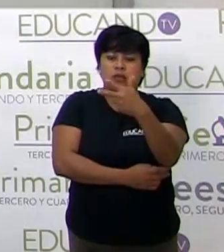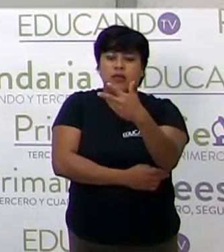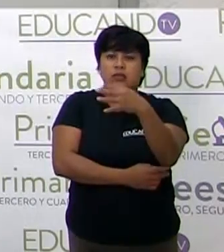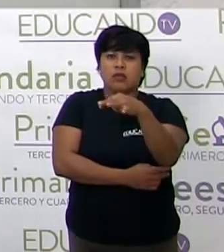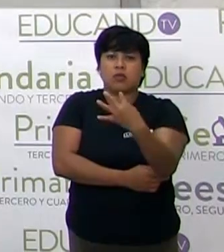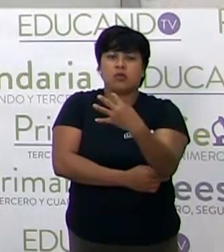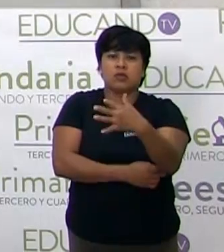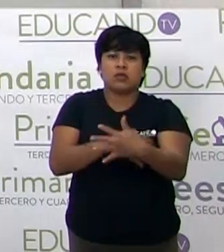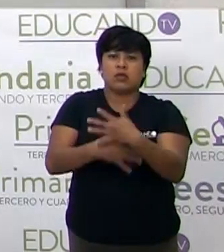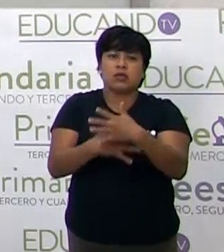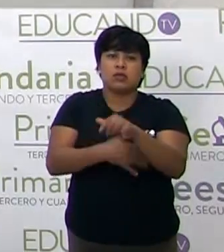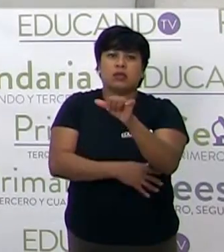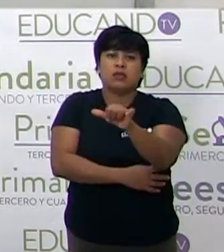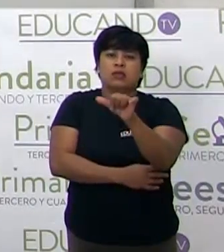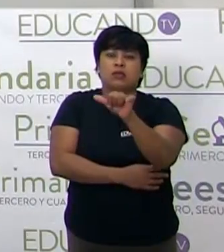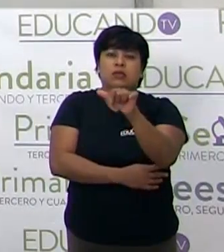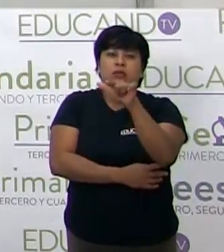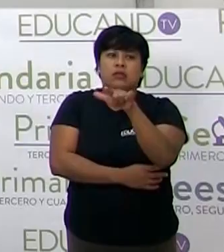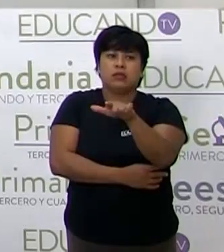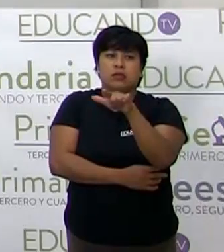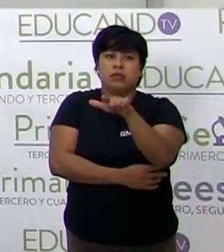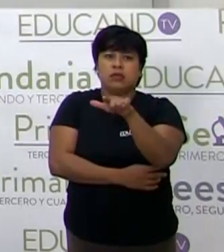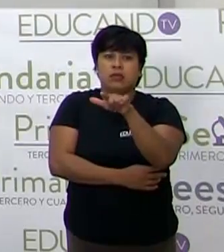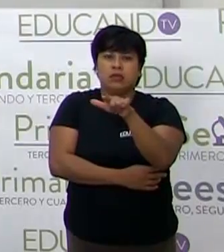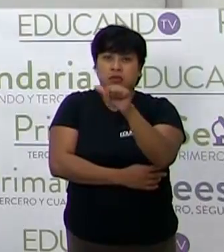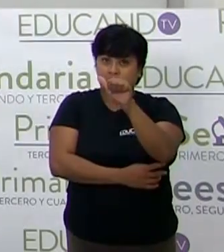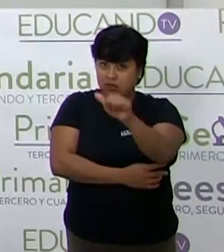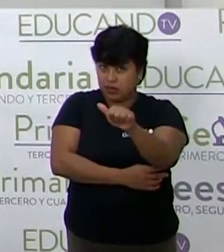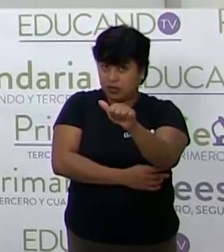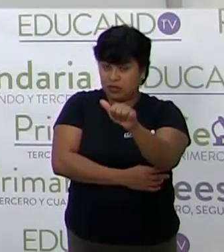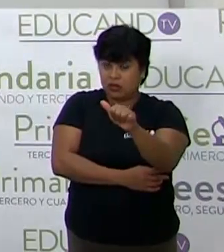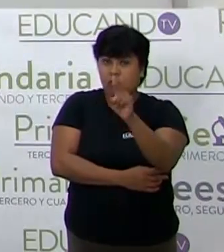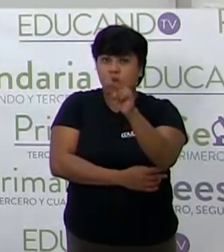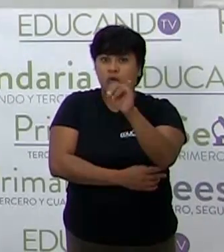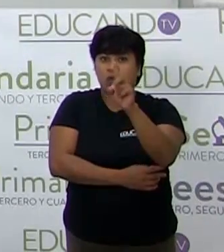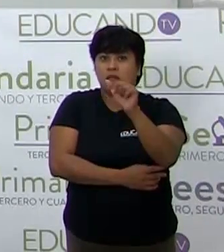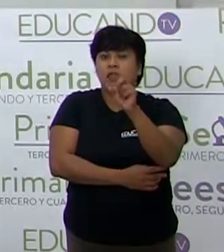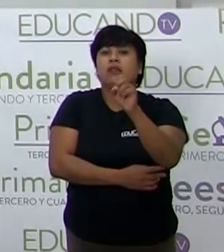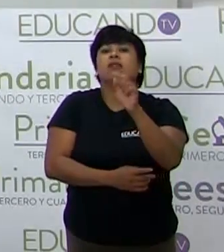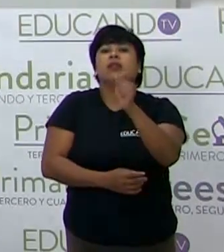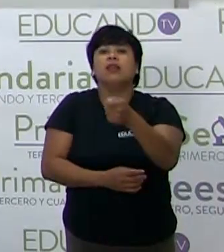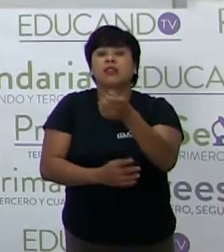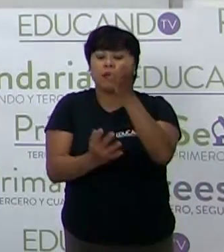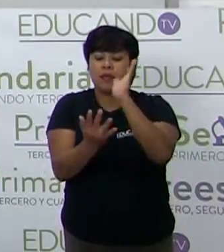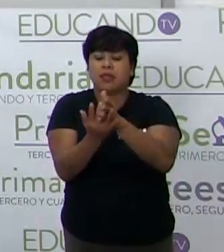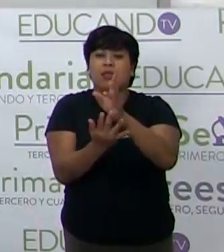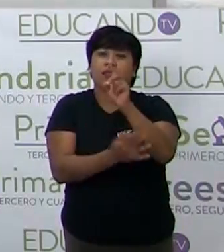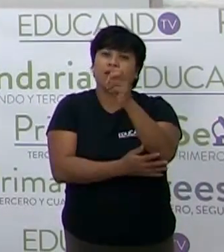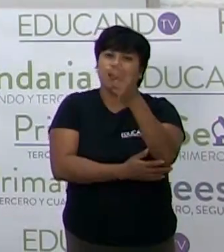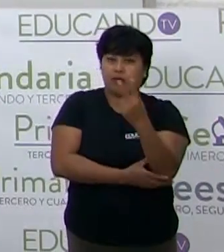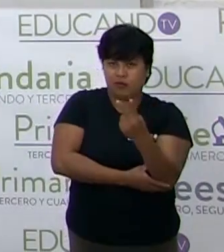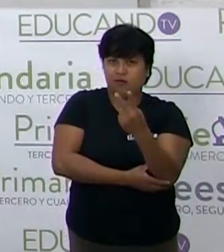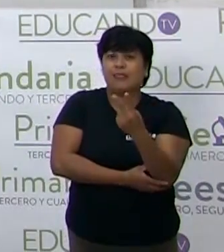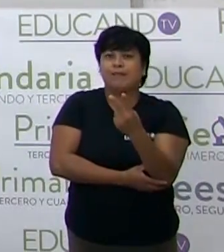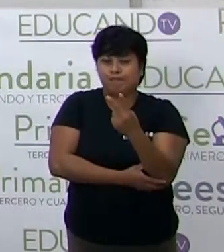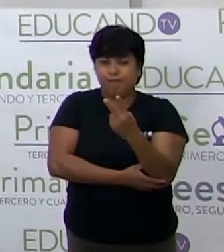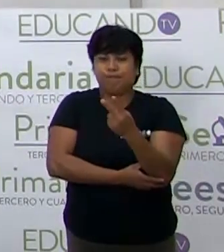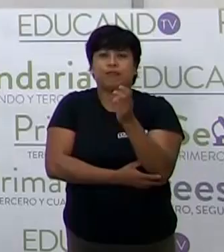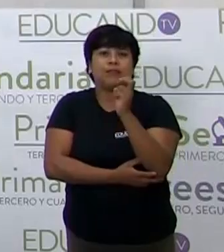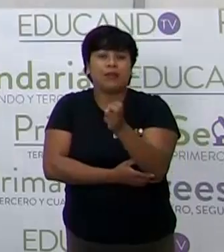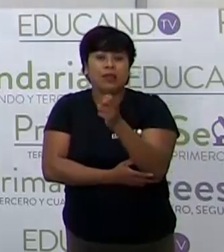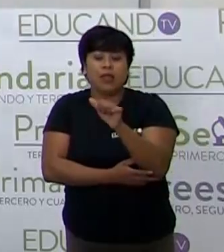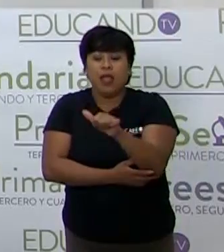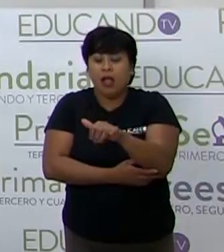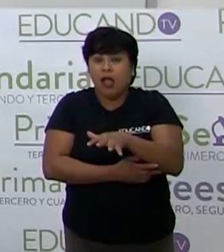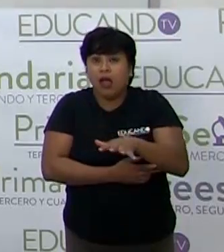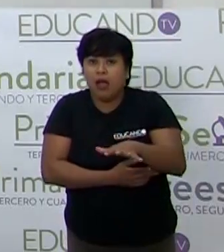12, 13, 14, 15, 16 unidades cuadradas, que es la mitad de 32. Lo voy a poner aquí. El